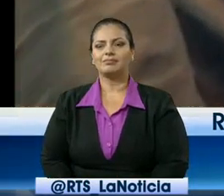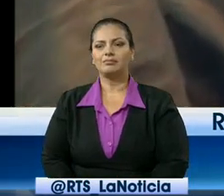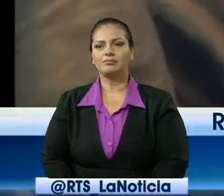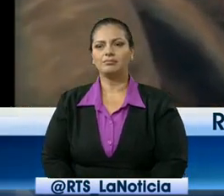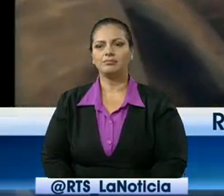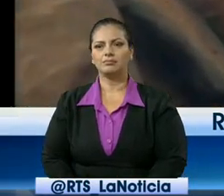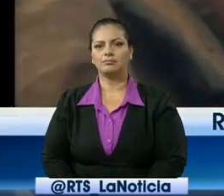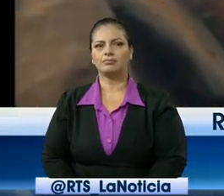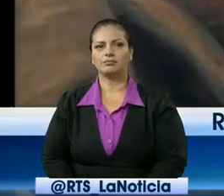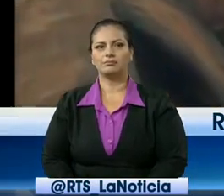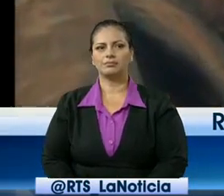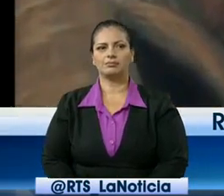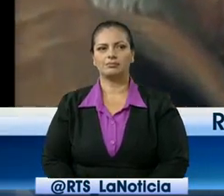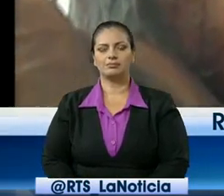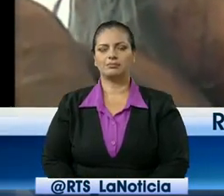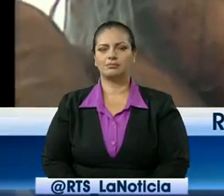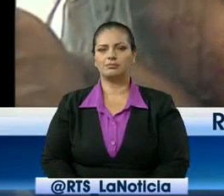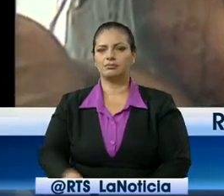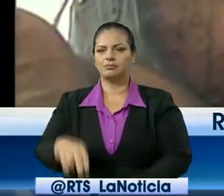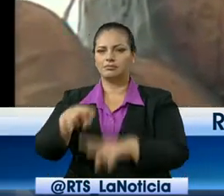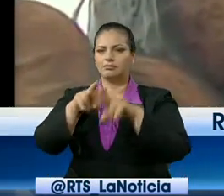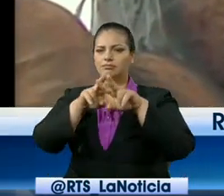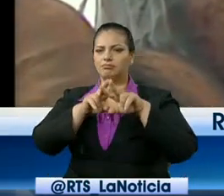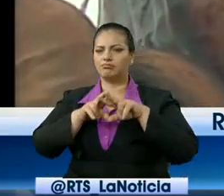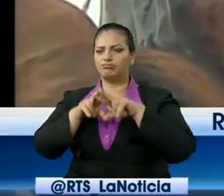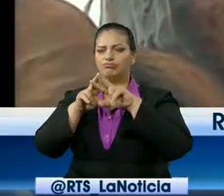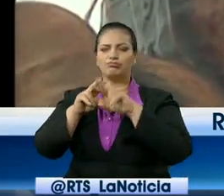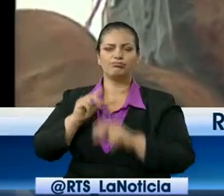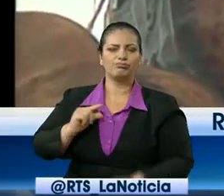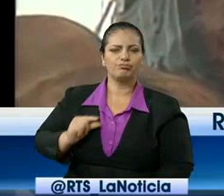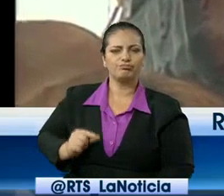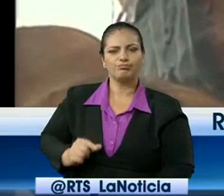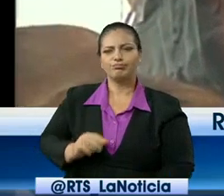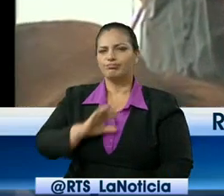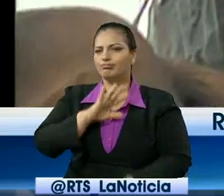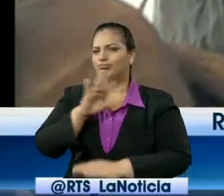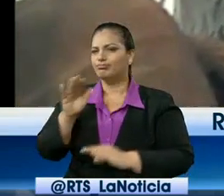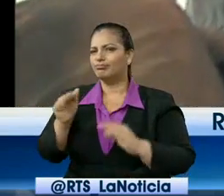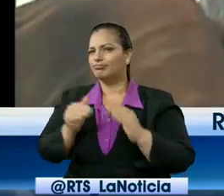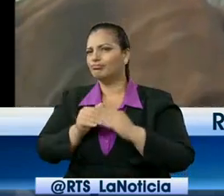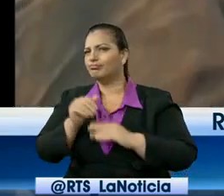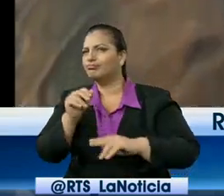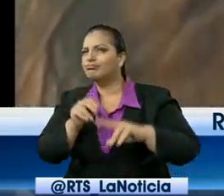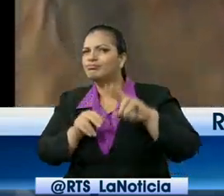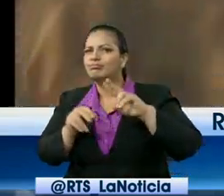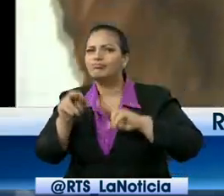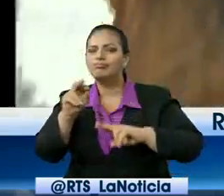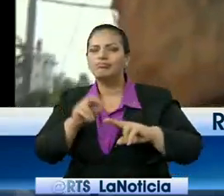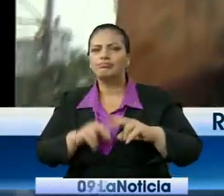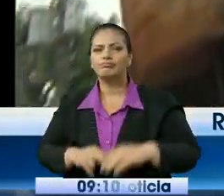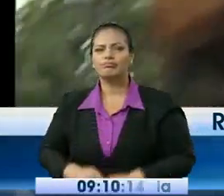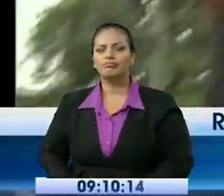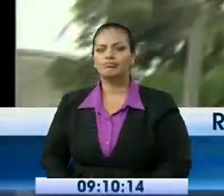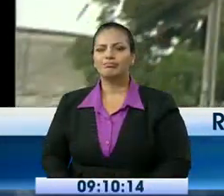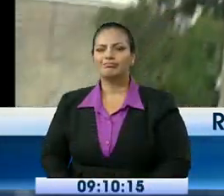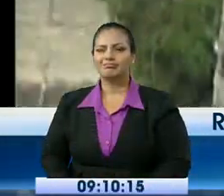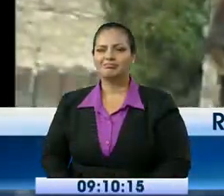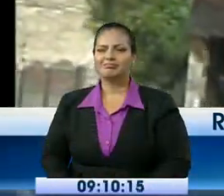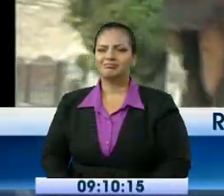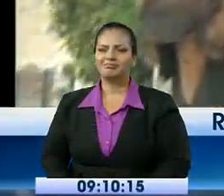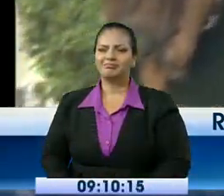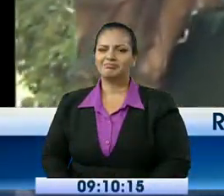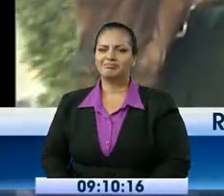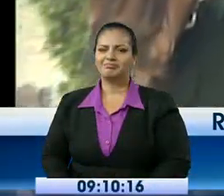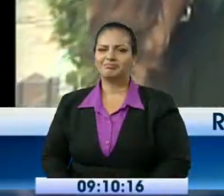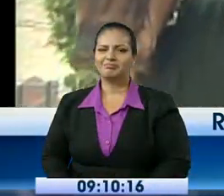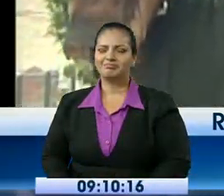continuando observando, revisando un poco ese detalle minucioso que forman parte de los muñecos. Bueno, amigos,